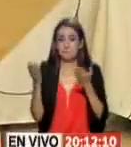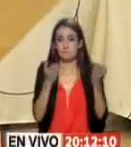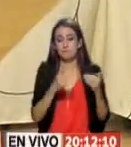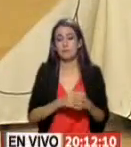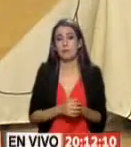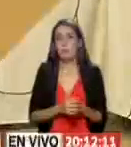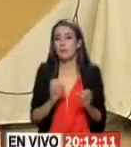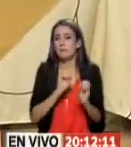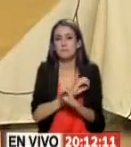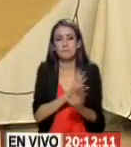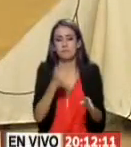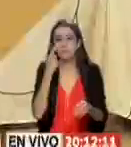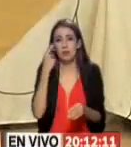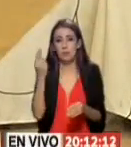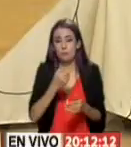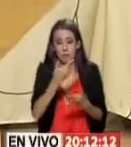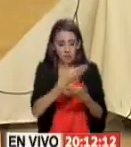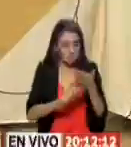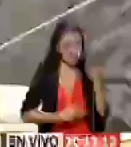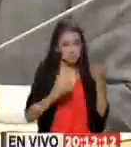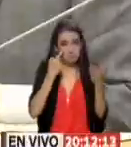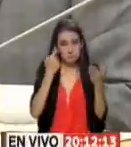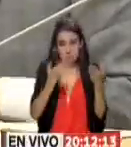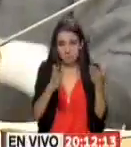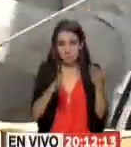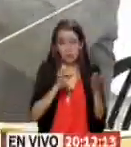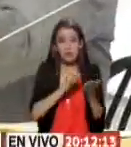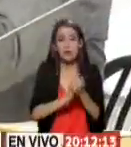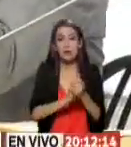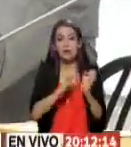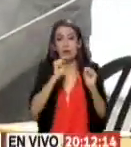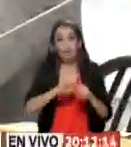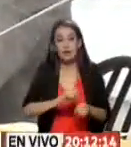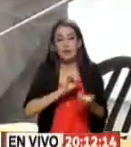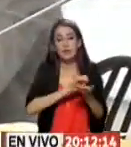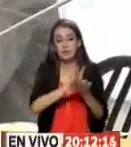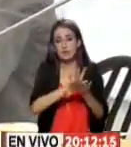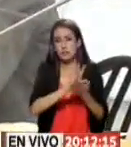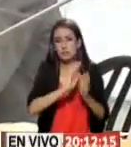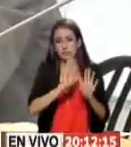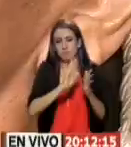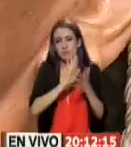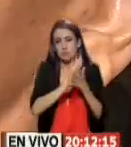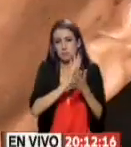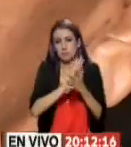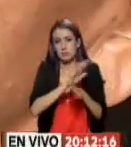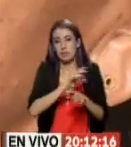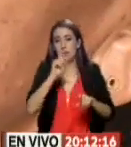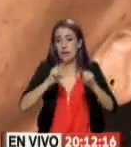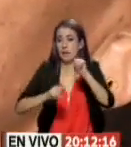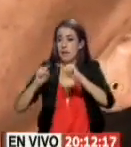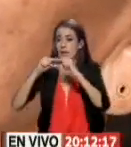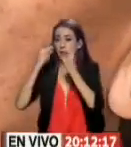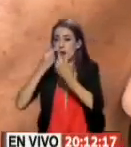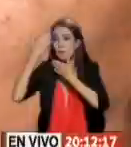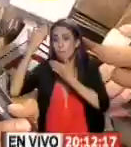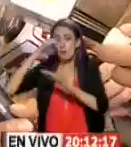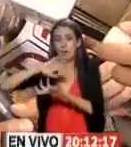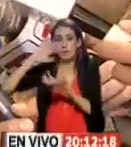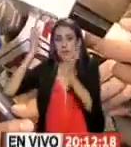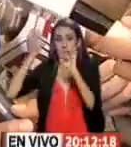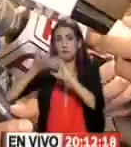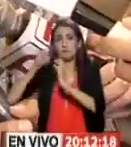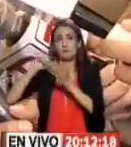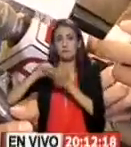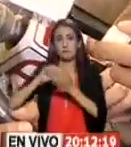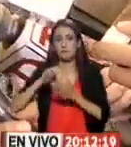haber encontrado pruebas suficientes como para recomendar la destitución del asambleísta, lo cual ha generado malestar en sectores políticos como la Revolución Ciudadana. ¿Qué